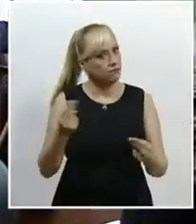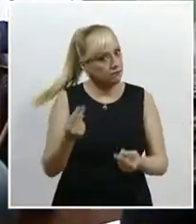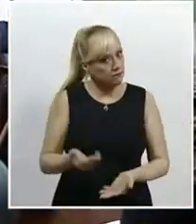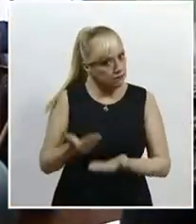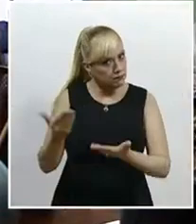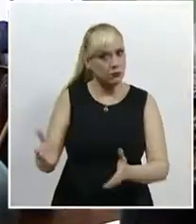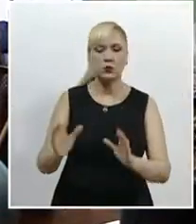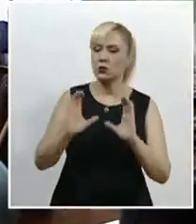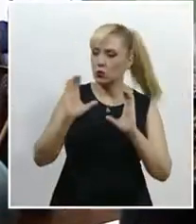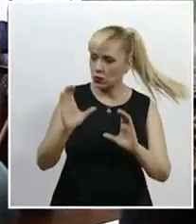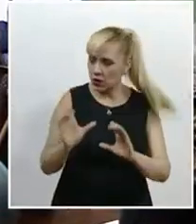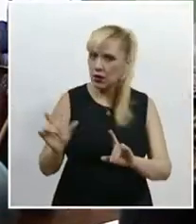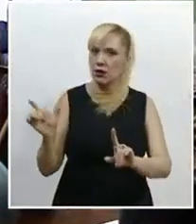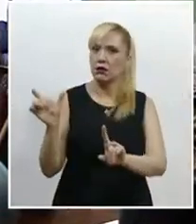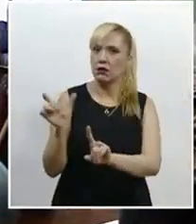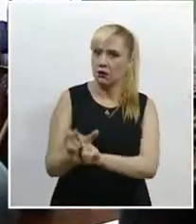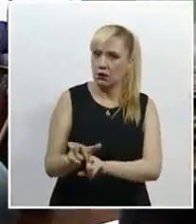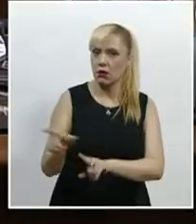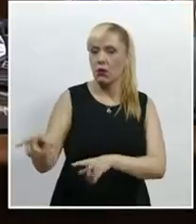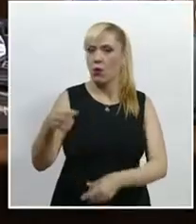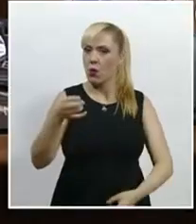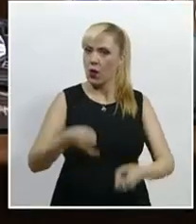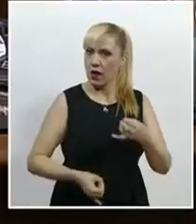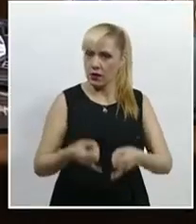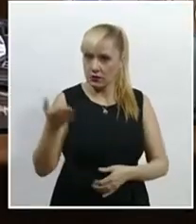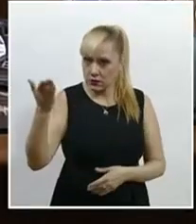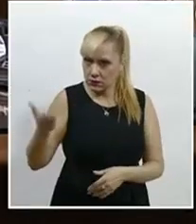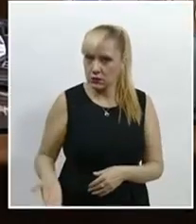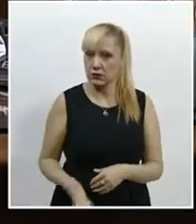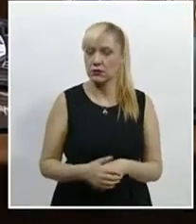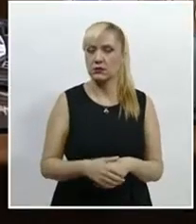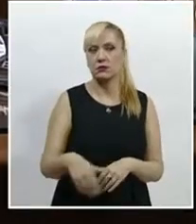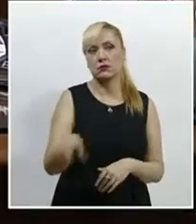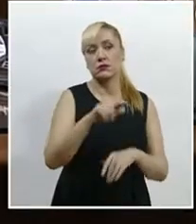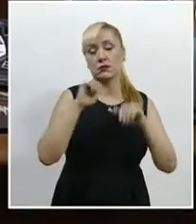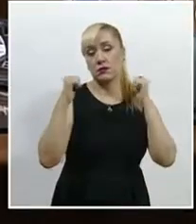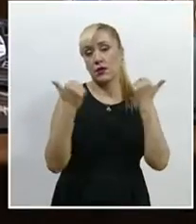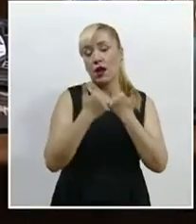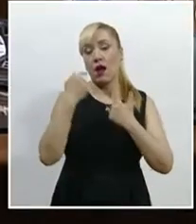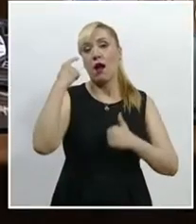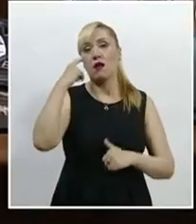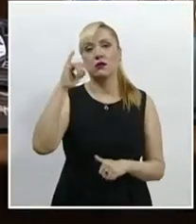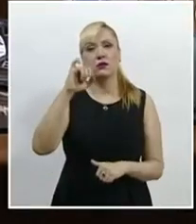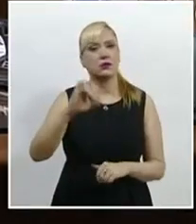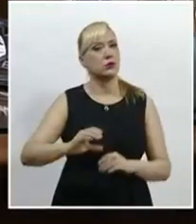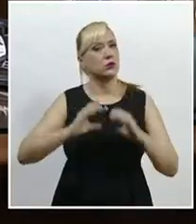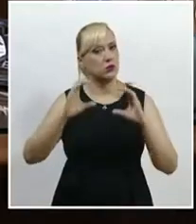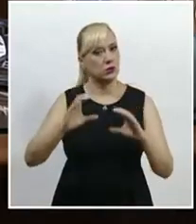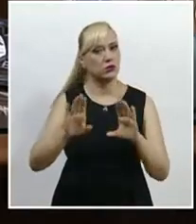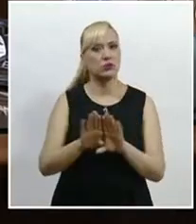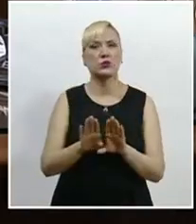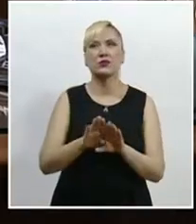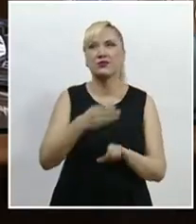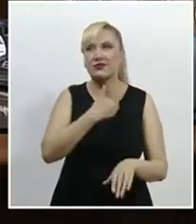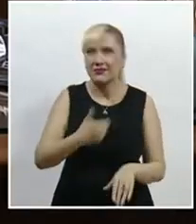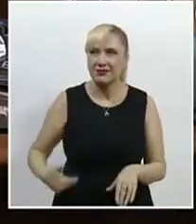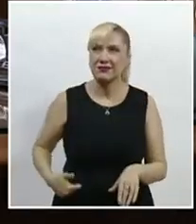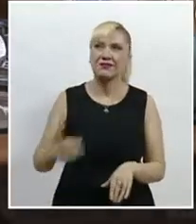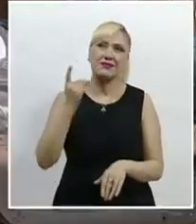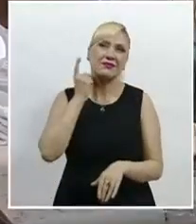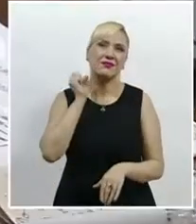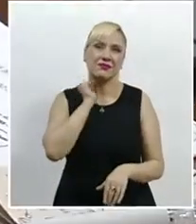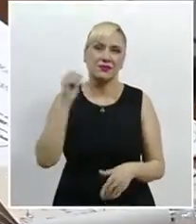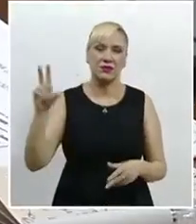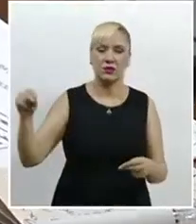su seguridad en su calidad de juzgadora. La asociación recordó que para preservar el principio de división de poderes es